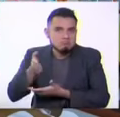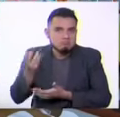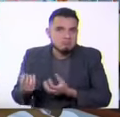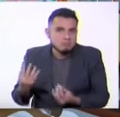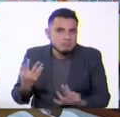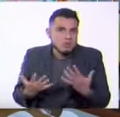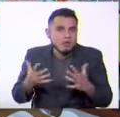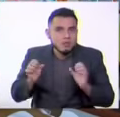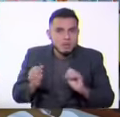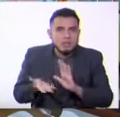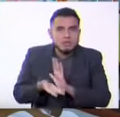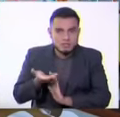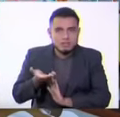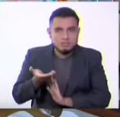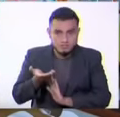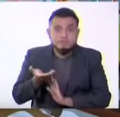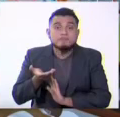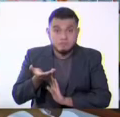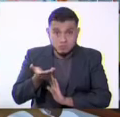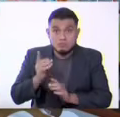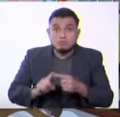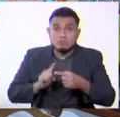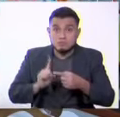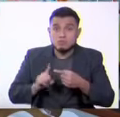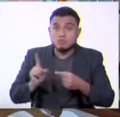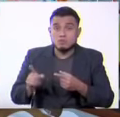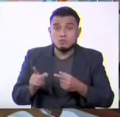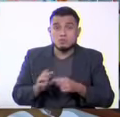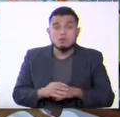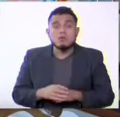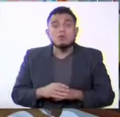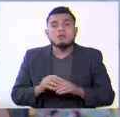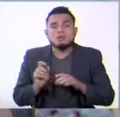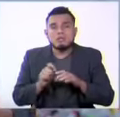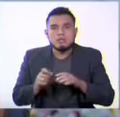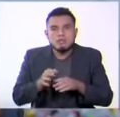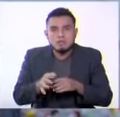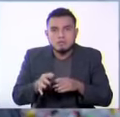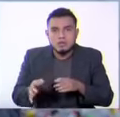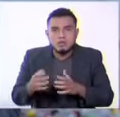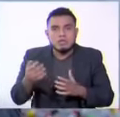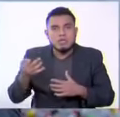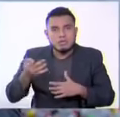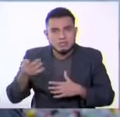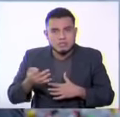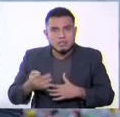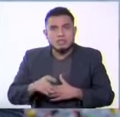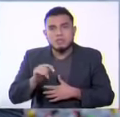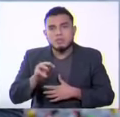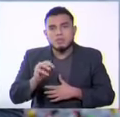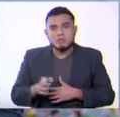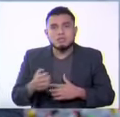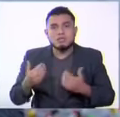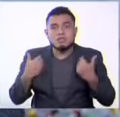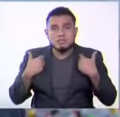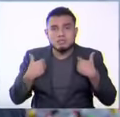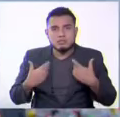y desarrollarse, primero sus células necesitan ganar tamaño y también necesitan